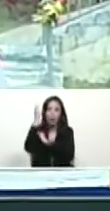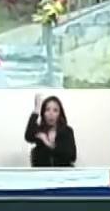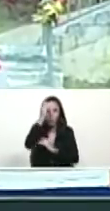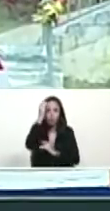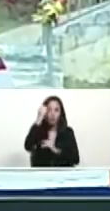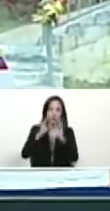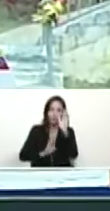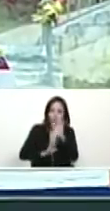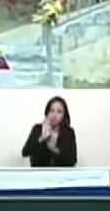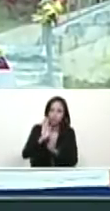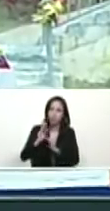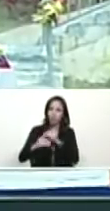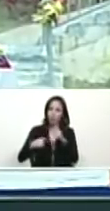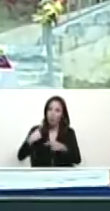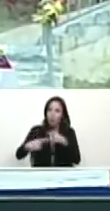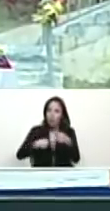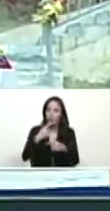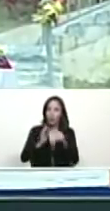más consciente.